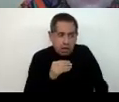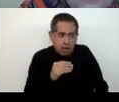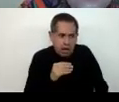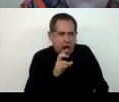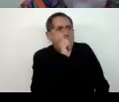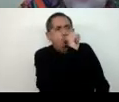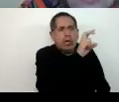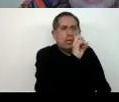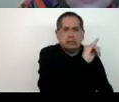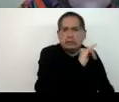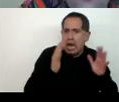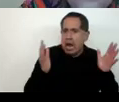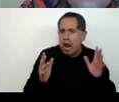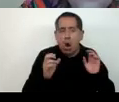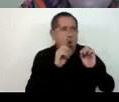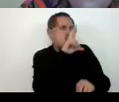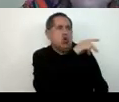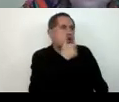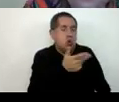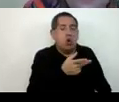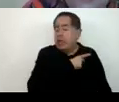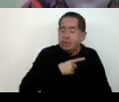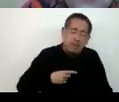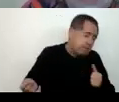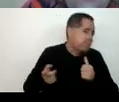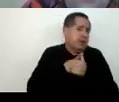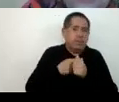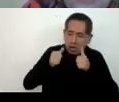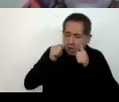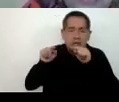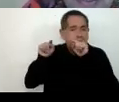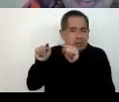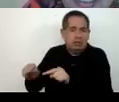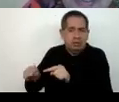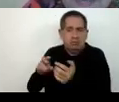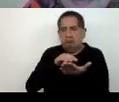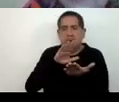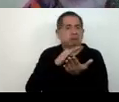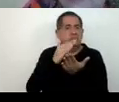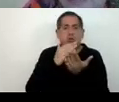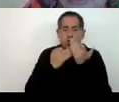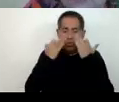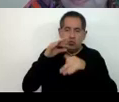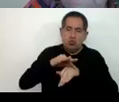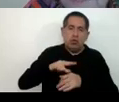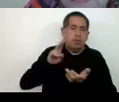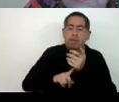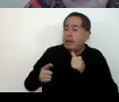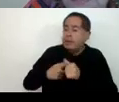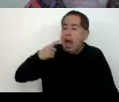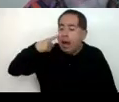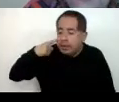irreversible. Todo eso debe de estar constatado en la historia clínica y en el expediente clínico de cada